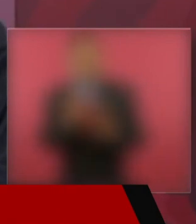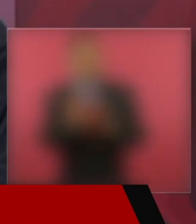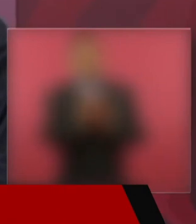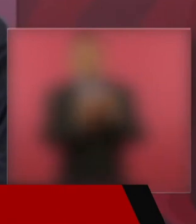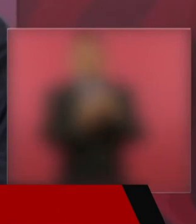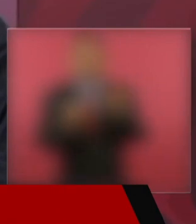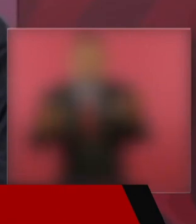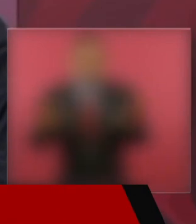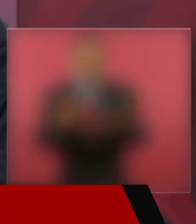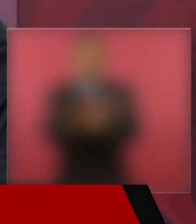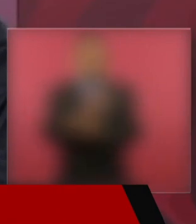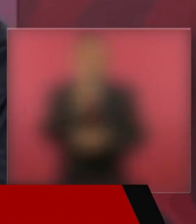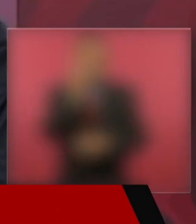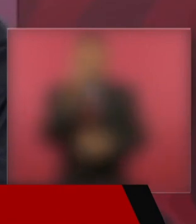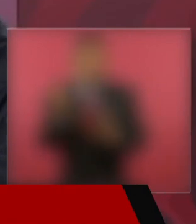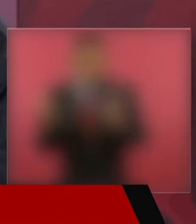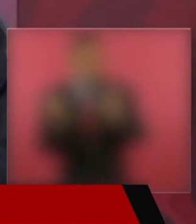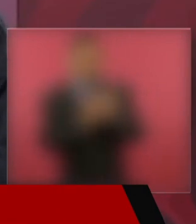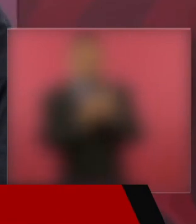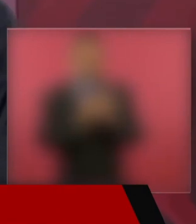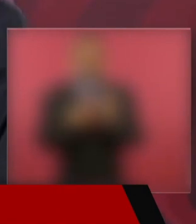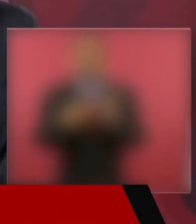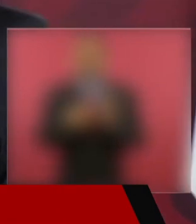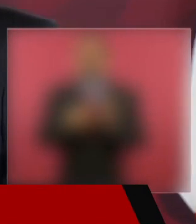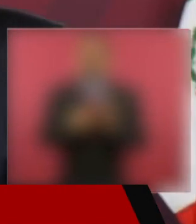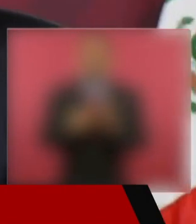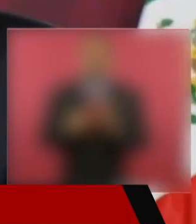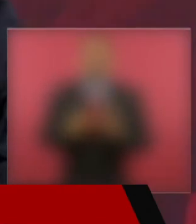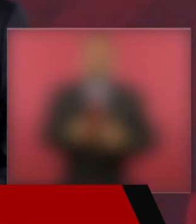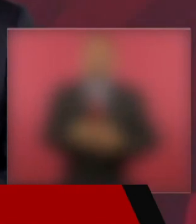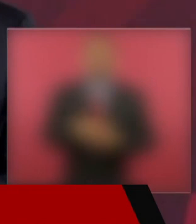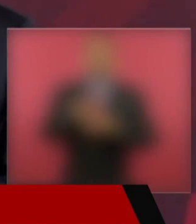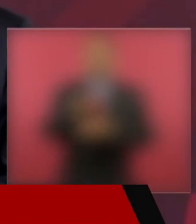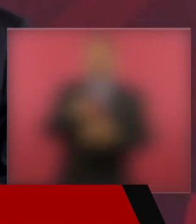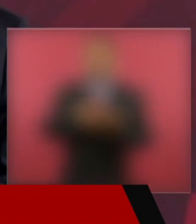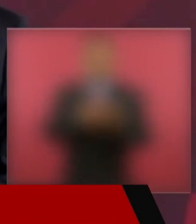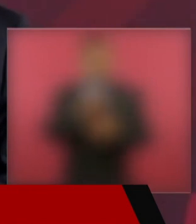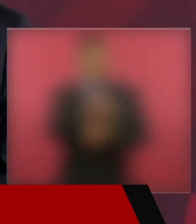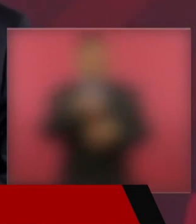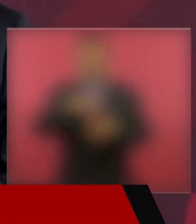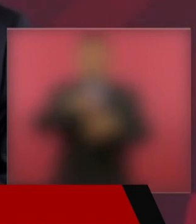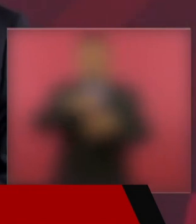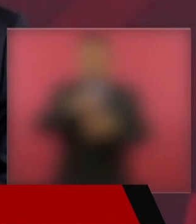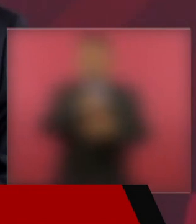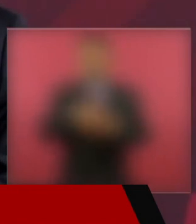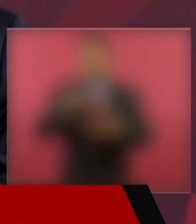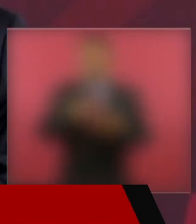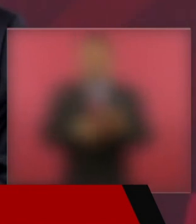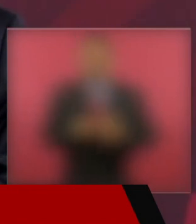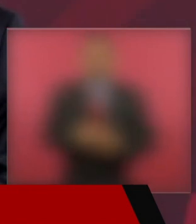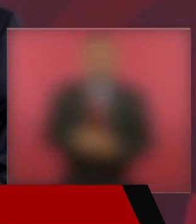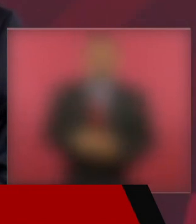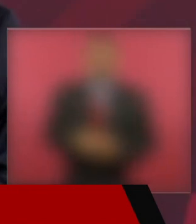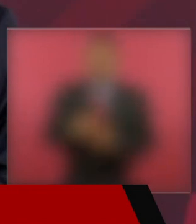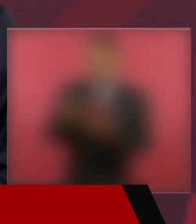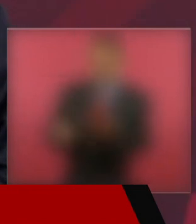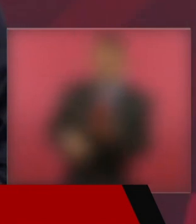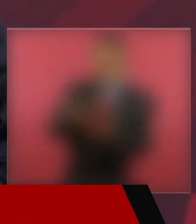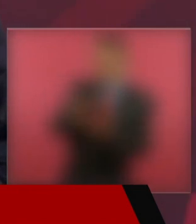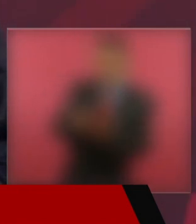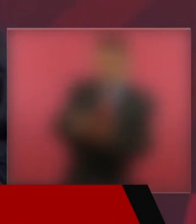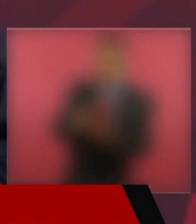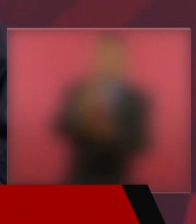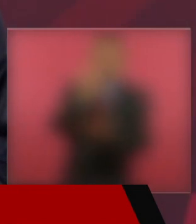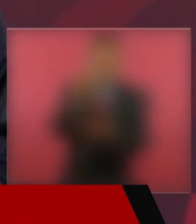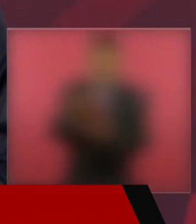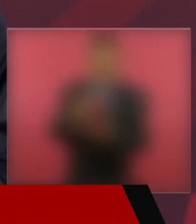de la Federación y a su vez esperar una sentencia, ¿no? Hay que ver que también hay casos que se posicionan